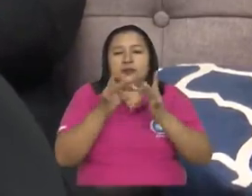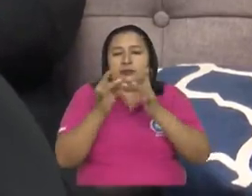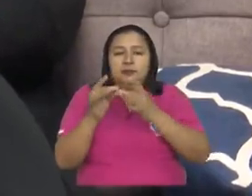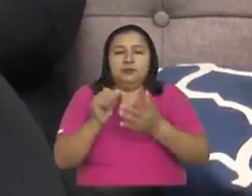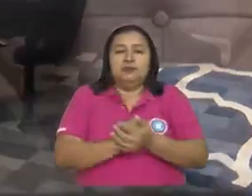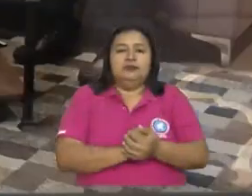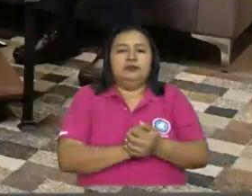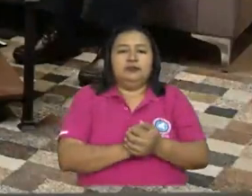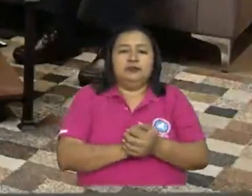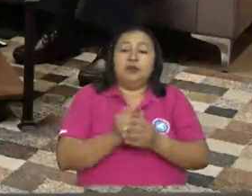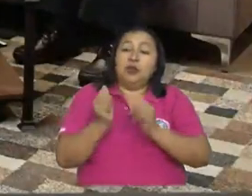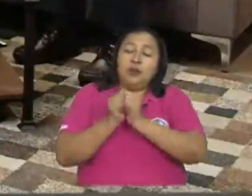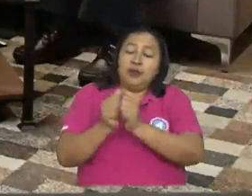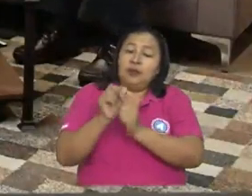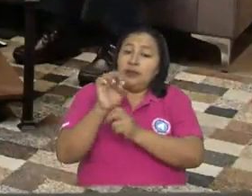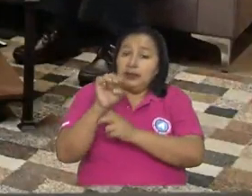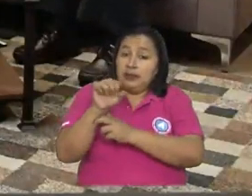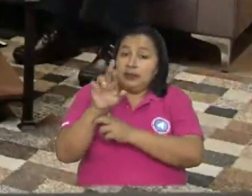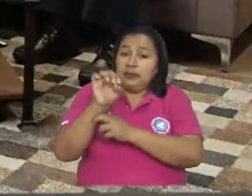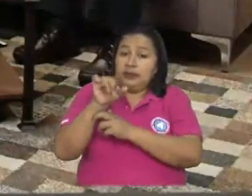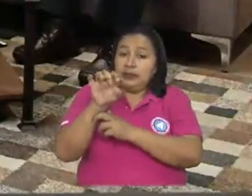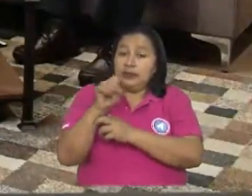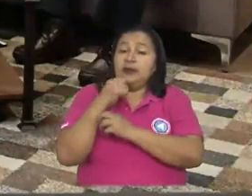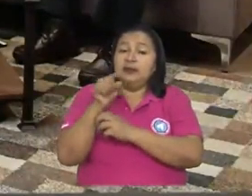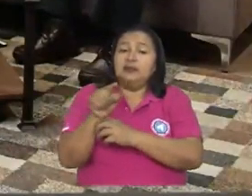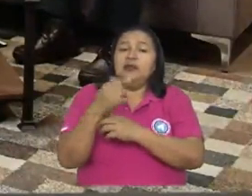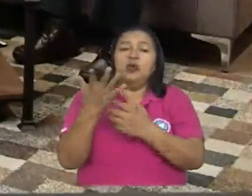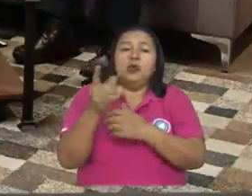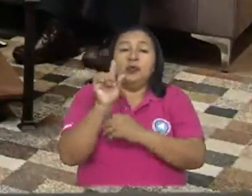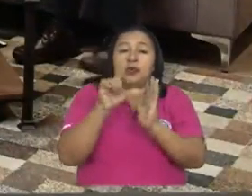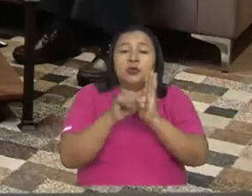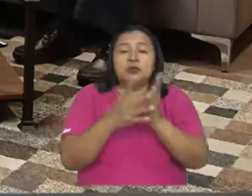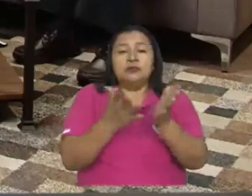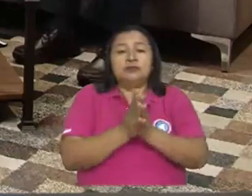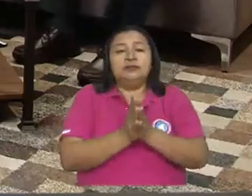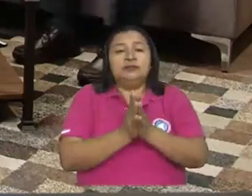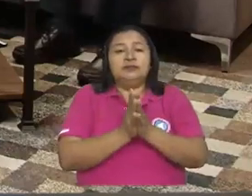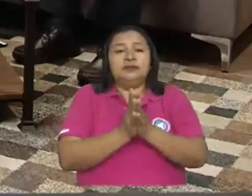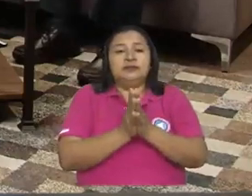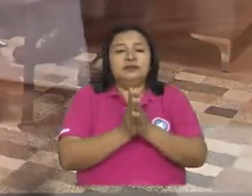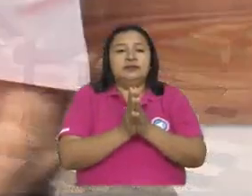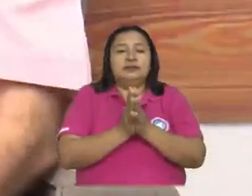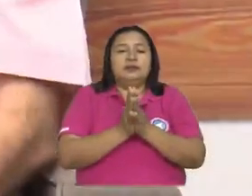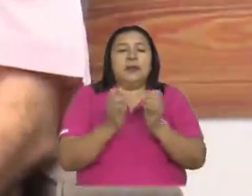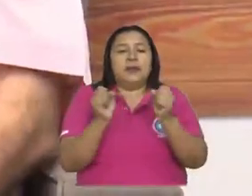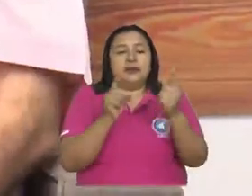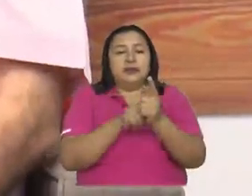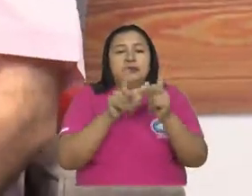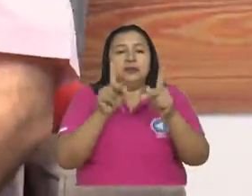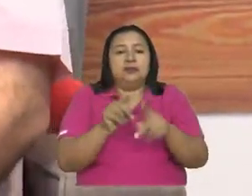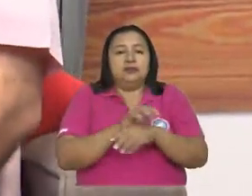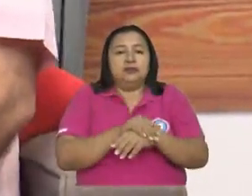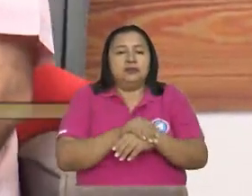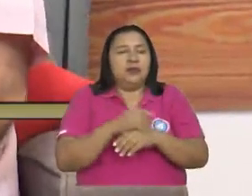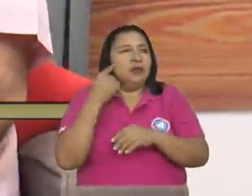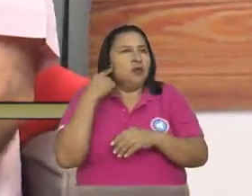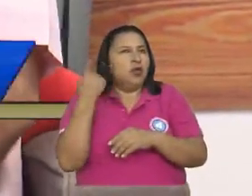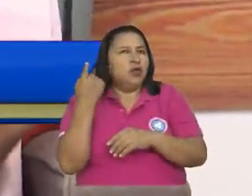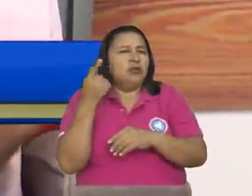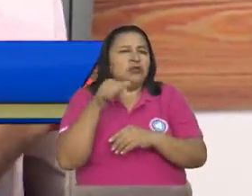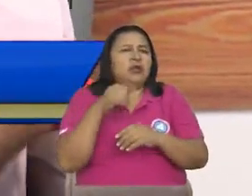Gracias. Compañero Enrique, igualmente, ¿no? Un espacio en un minuto para hablar un mensaje a nuestra audiencia. Bueno, hemos ido tanto al